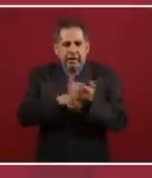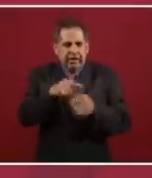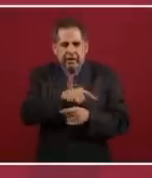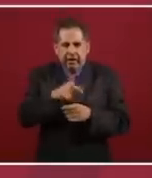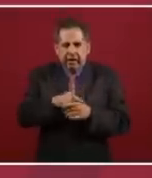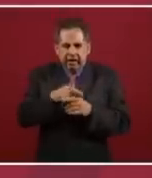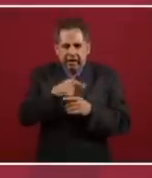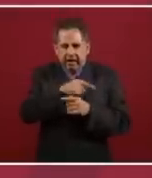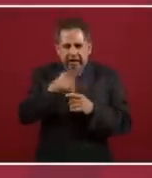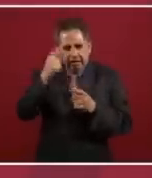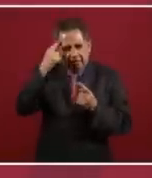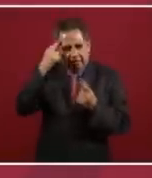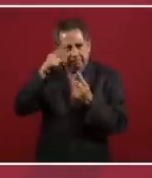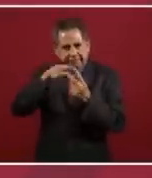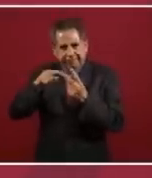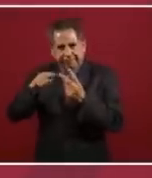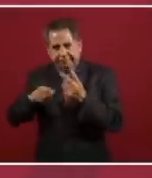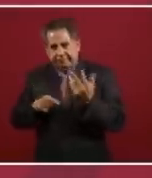en sus variables,